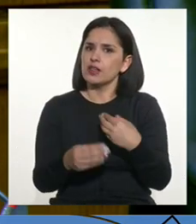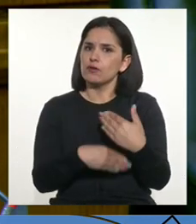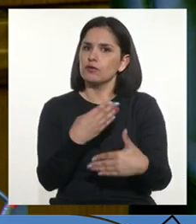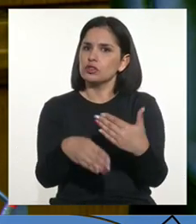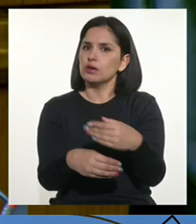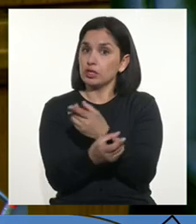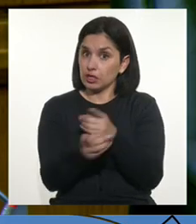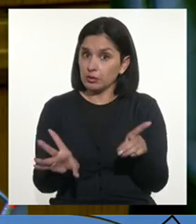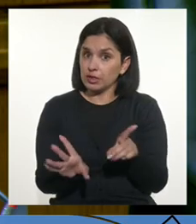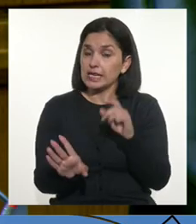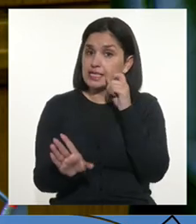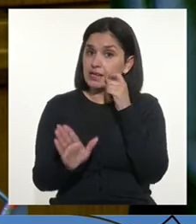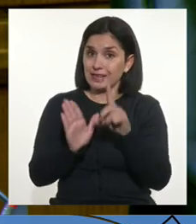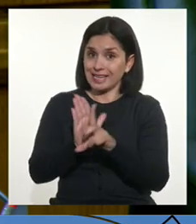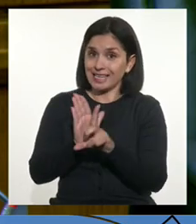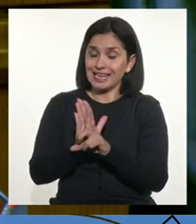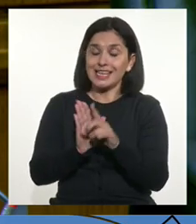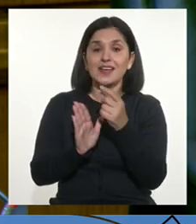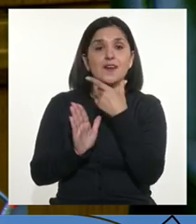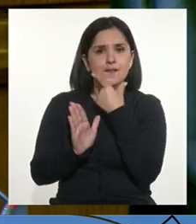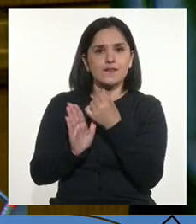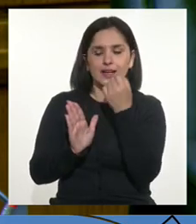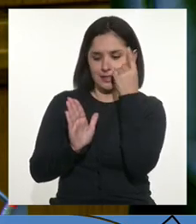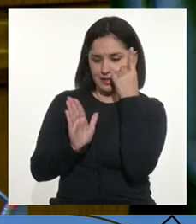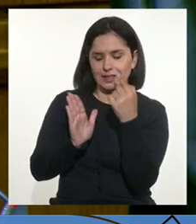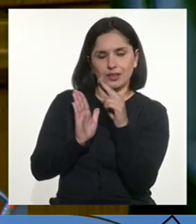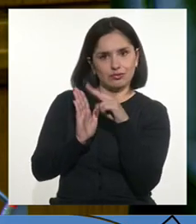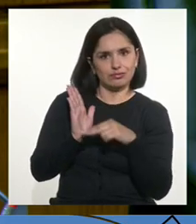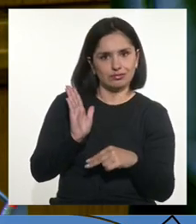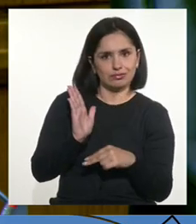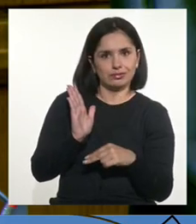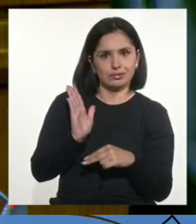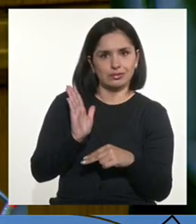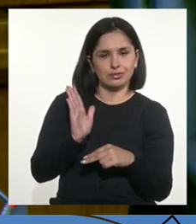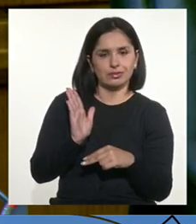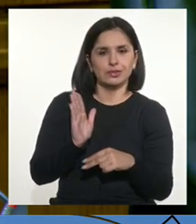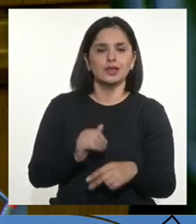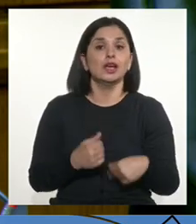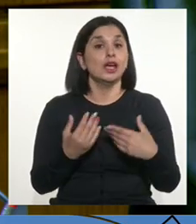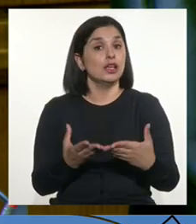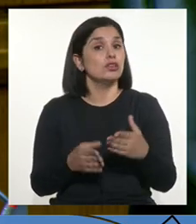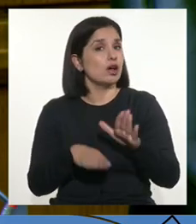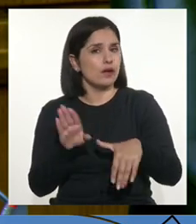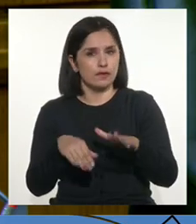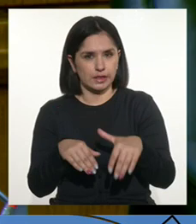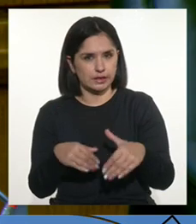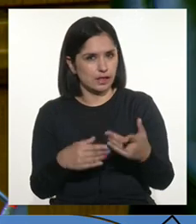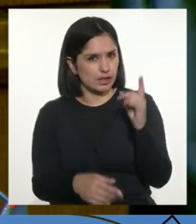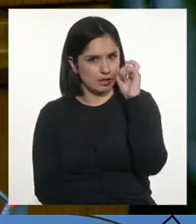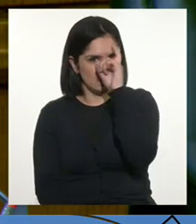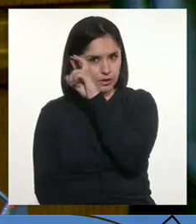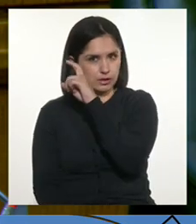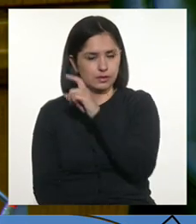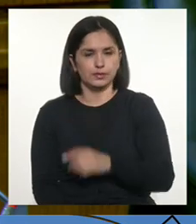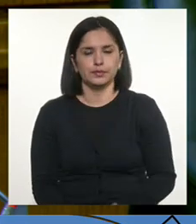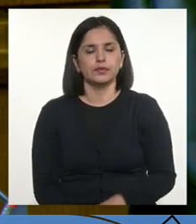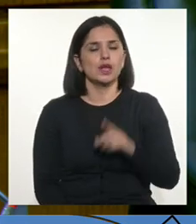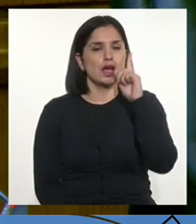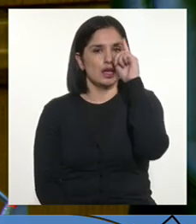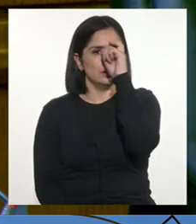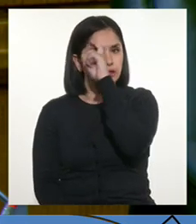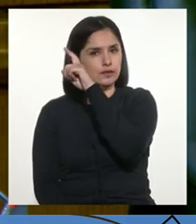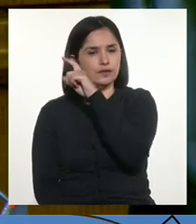es que la ley sea fácilmente comprensible por parte de la ciudadanía y eso muchas veces si es difícil